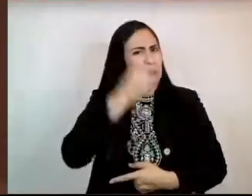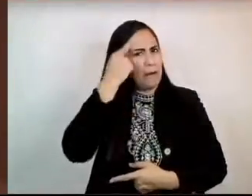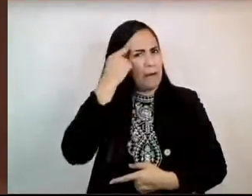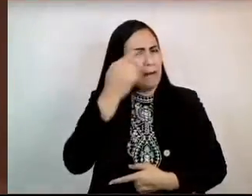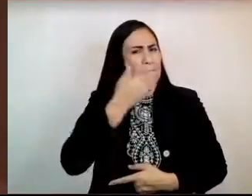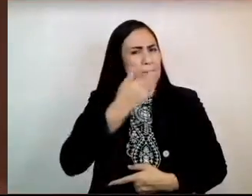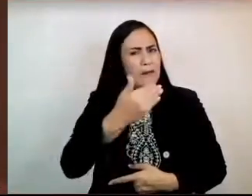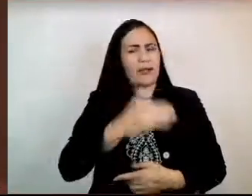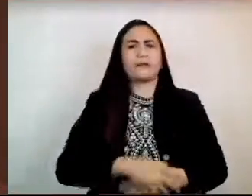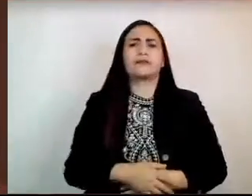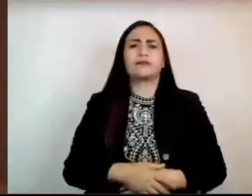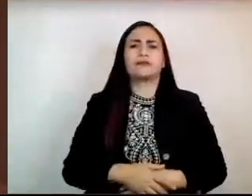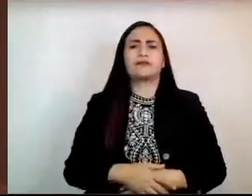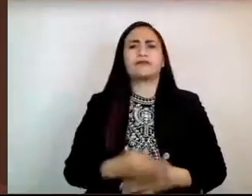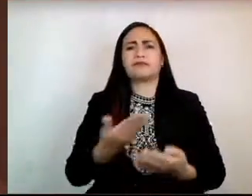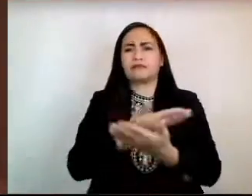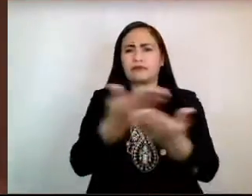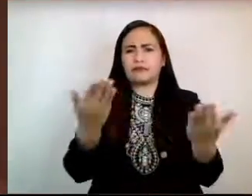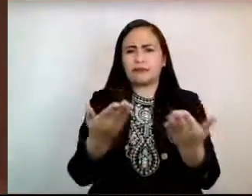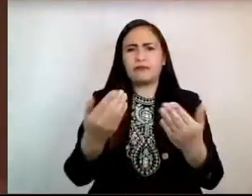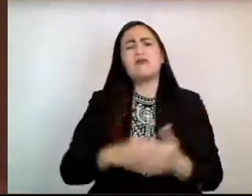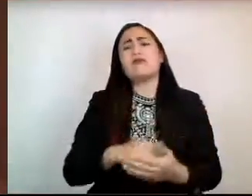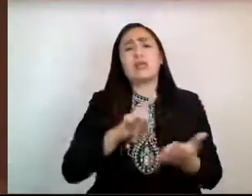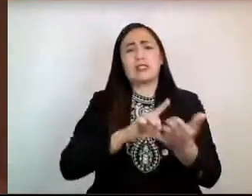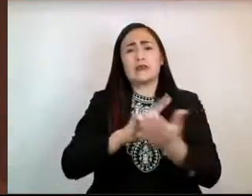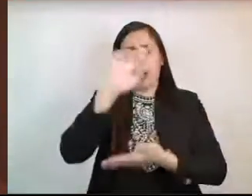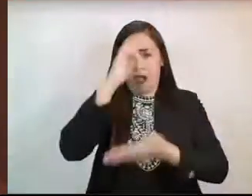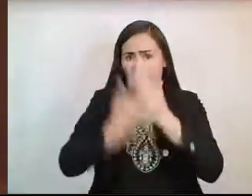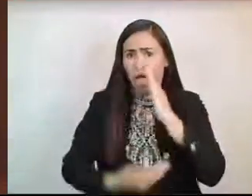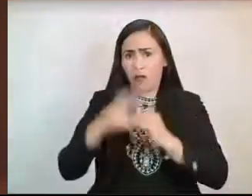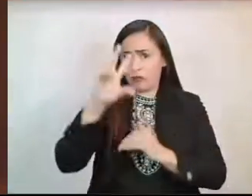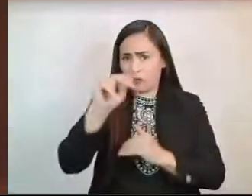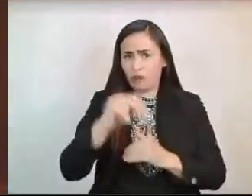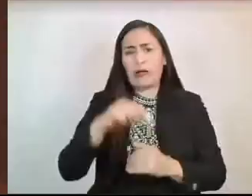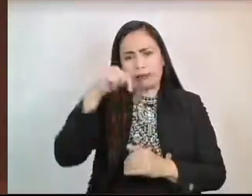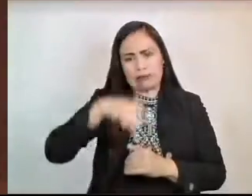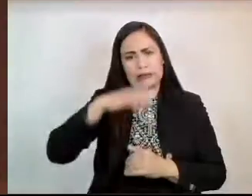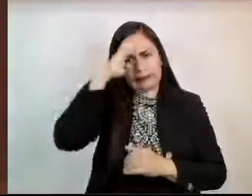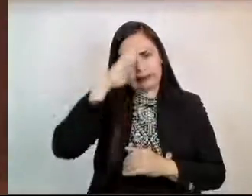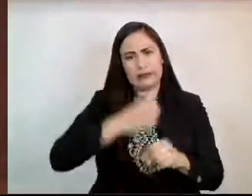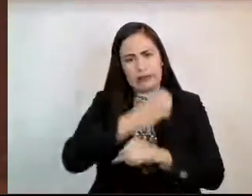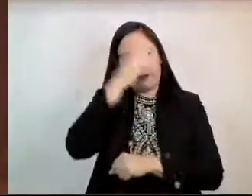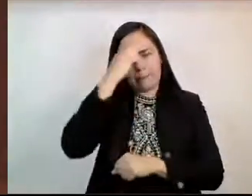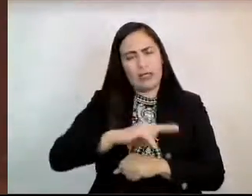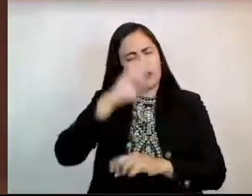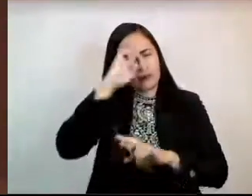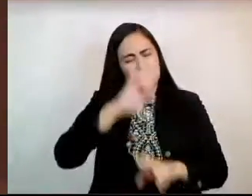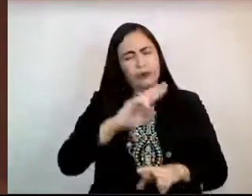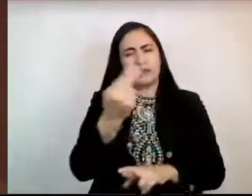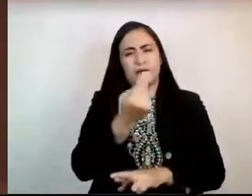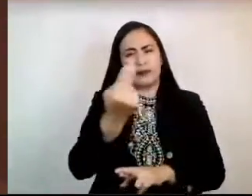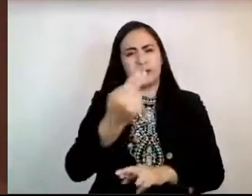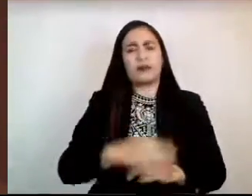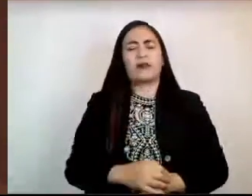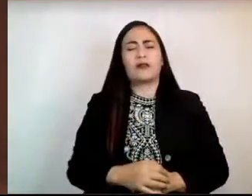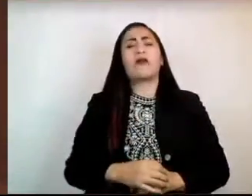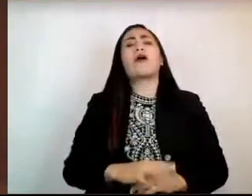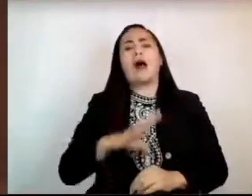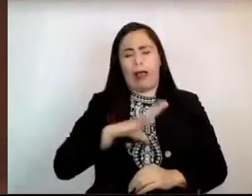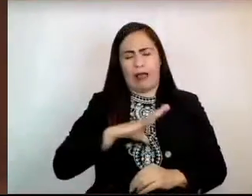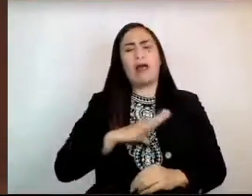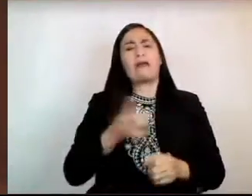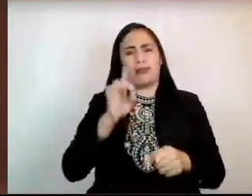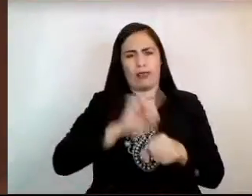Respetados, amados y no vulnerados en el Estado de México. Cabe destacar que ya hay un Día Mundial del